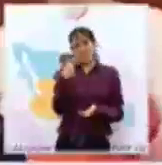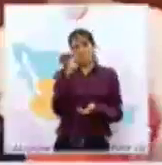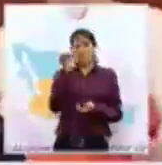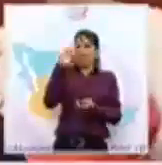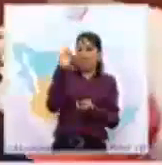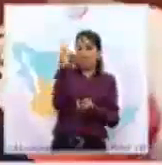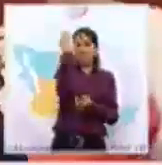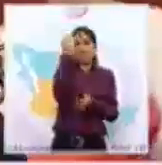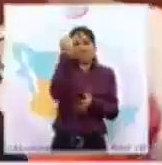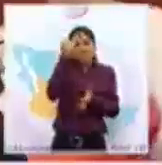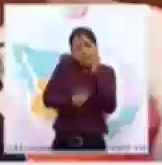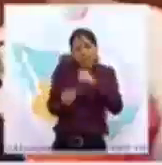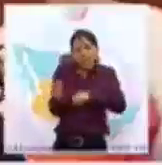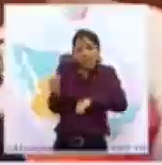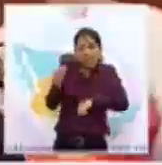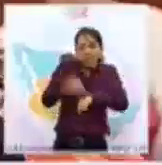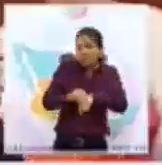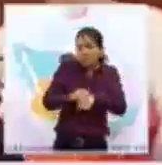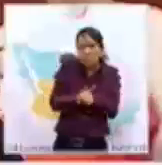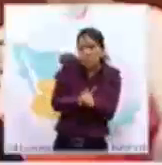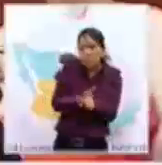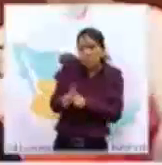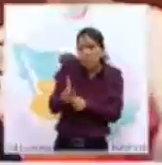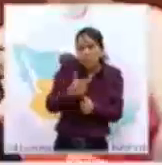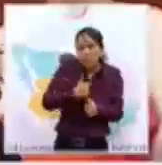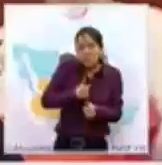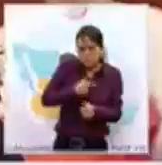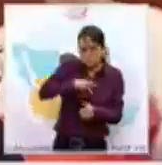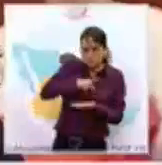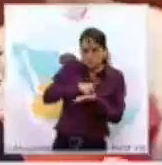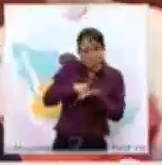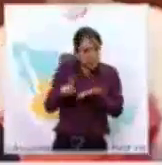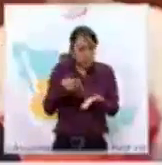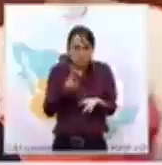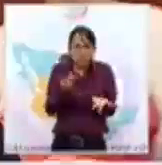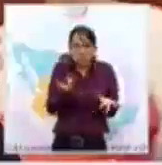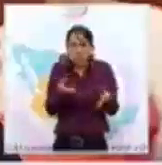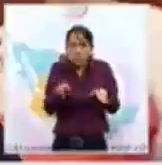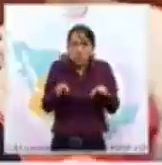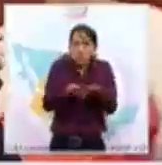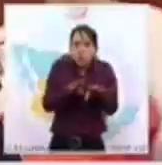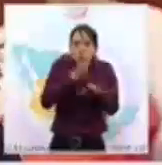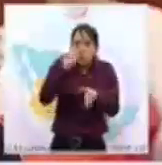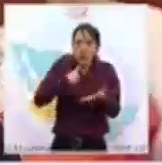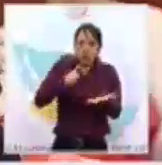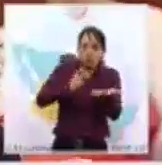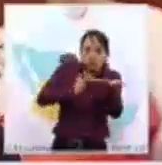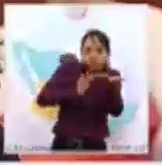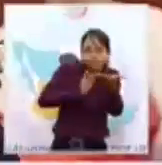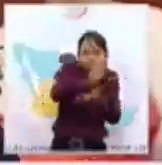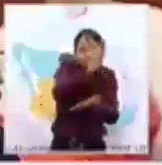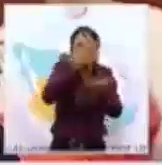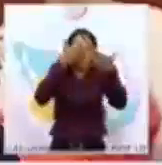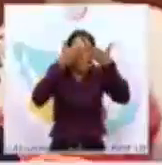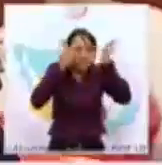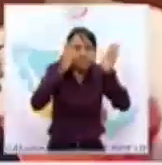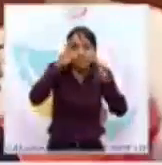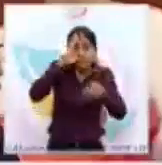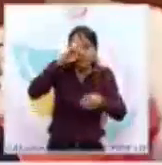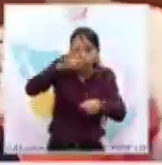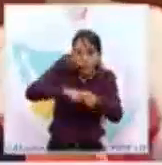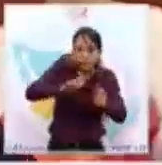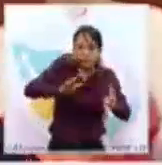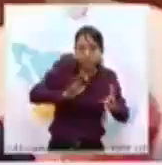nos permita incluso ver cuáles son esos mínimos de acceso y disfrute de la cultura, o cómo pueden relacionarse lo que